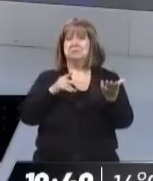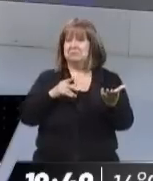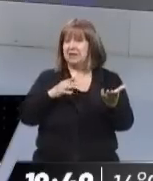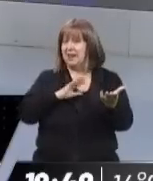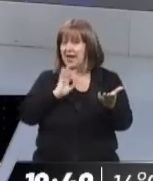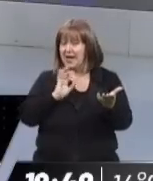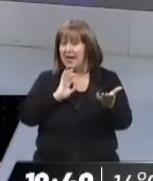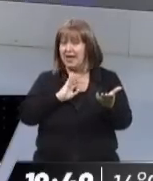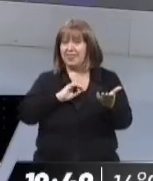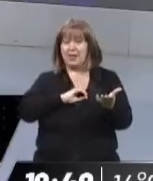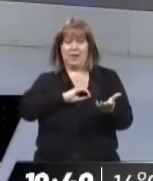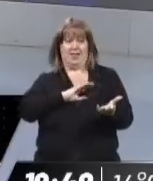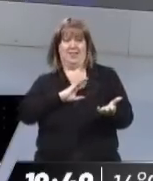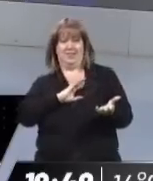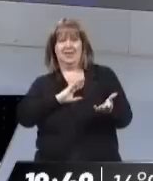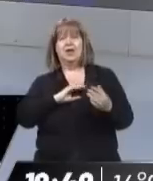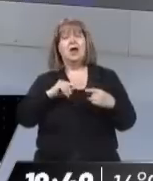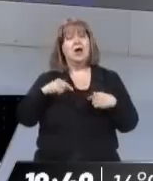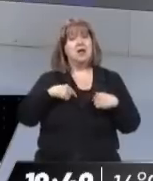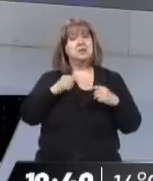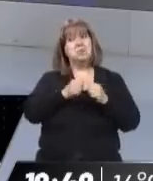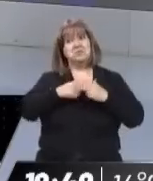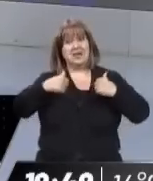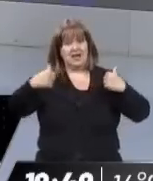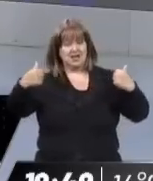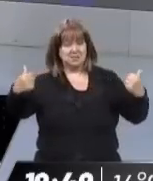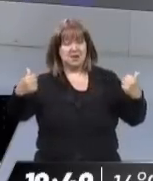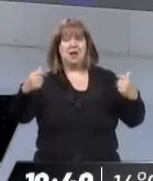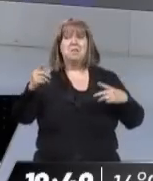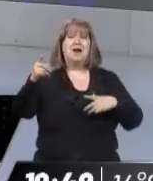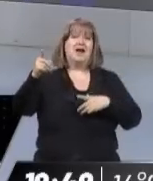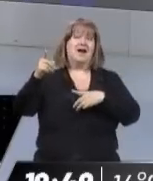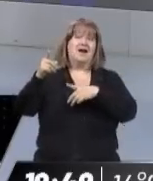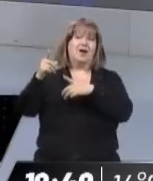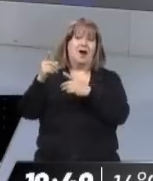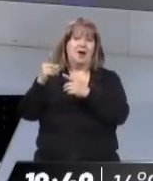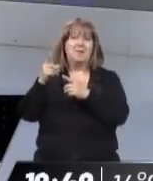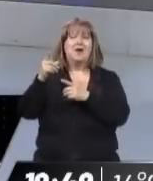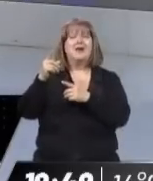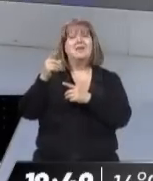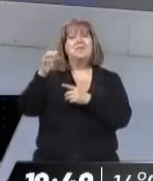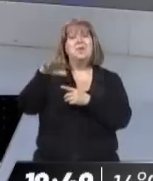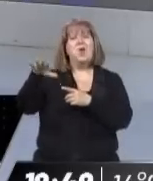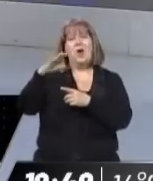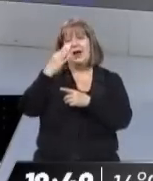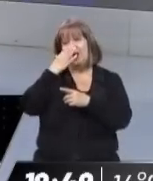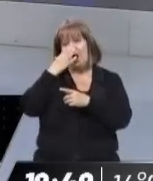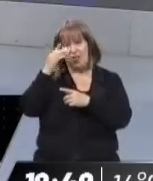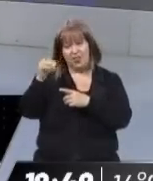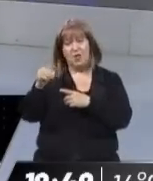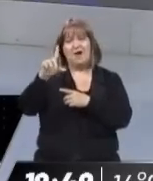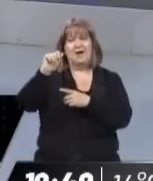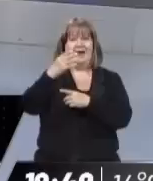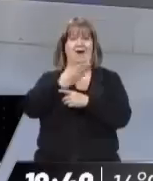ellos ganan el Festival de la Falda, y es el impulso que ellos tienen para irse a Buenos Aires a empezar con su carrera musical, ¿no? De una manera